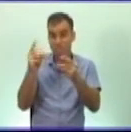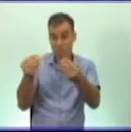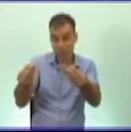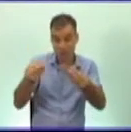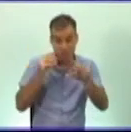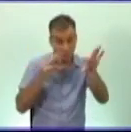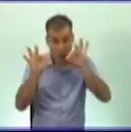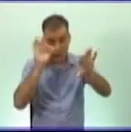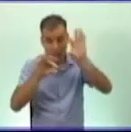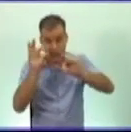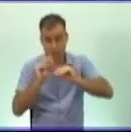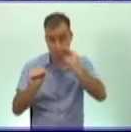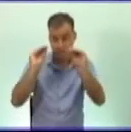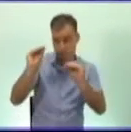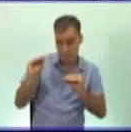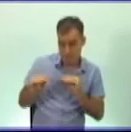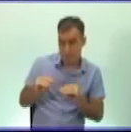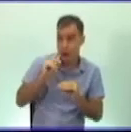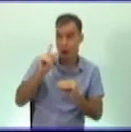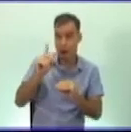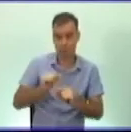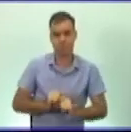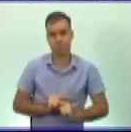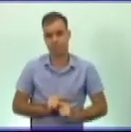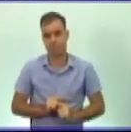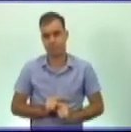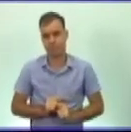mismo hicimos en la clase, de esta figura.